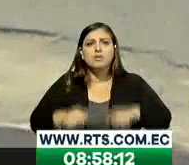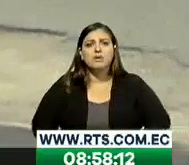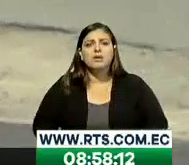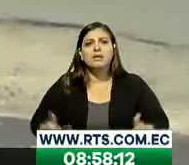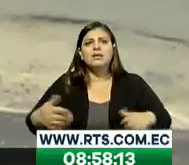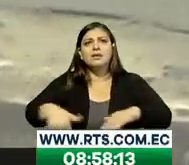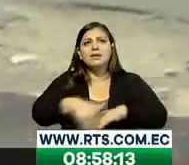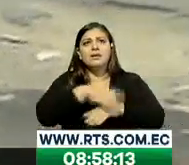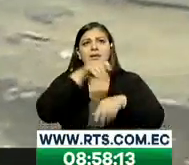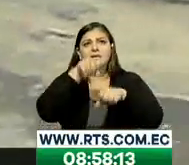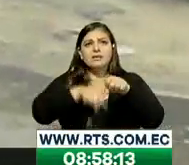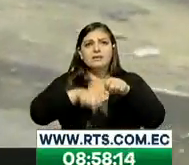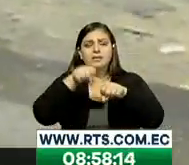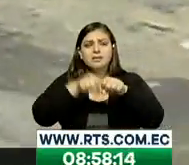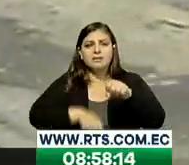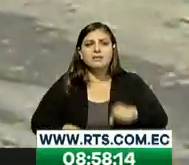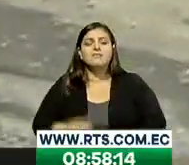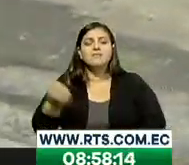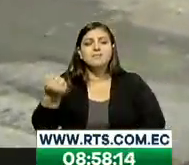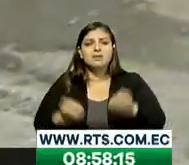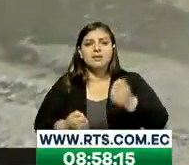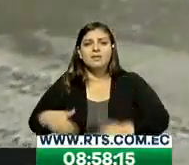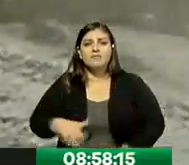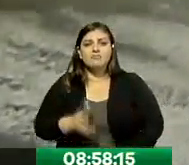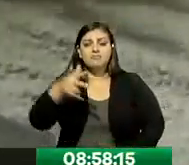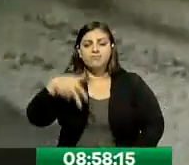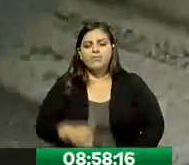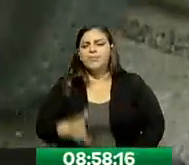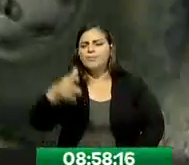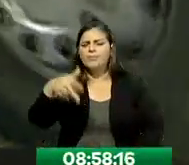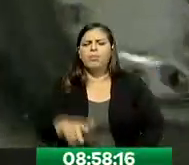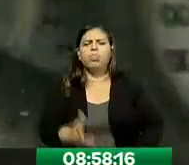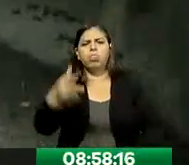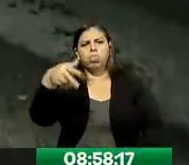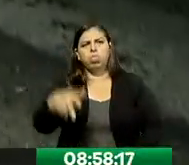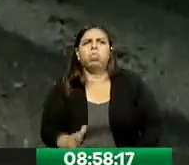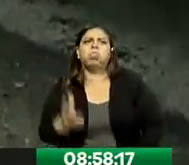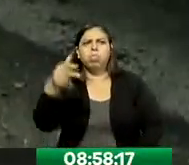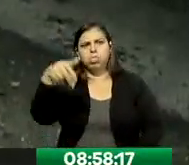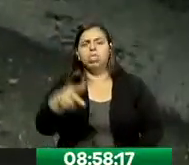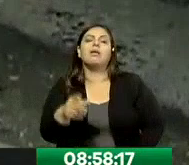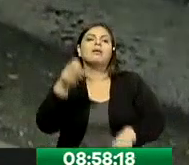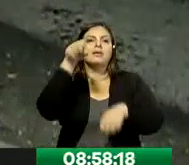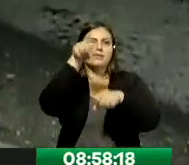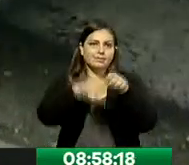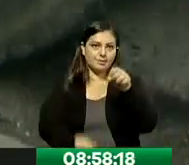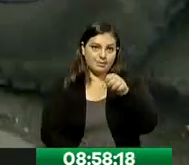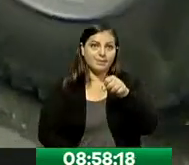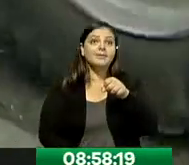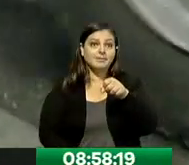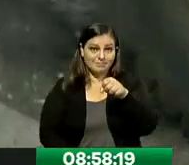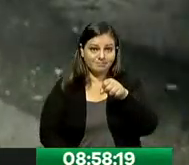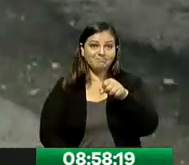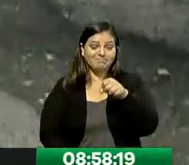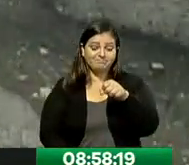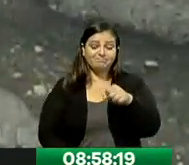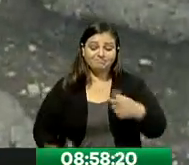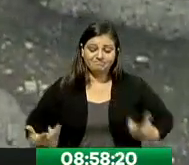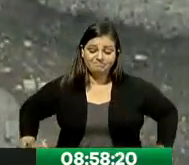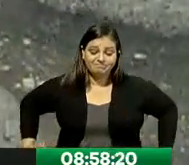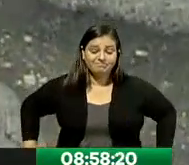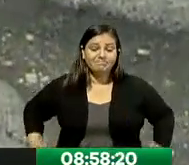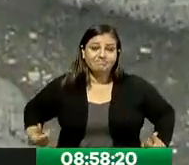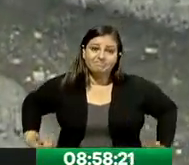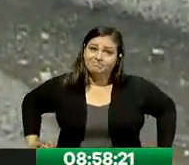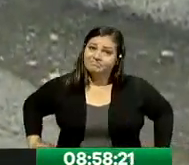pagamos las consecuencias de lo que pasamos con nuestro transporte, se dañan los amortiguadores, se dañan todo lo que es el vehículo.